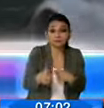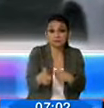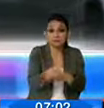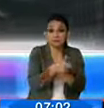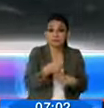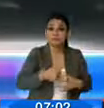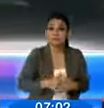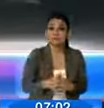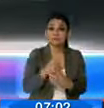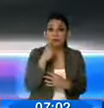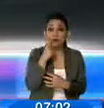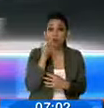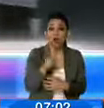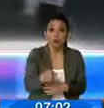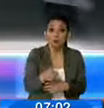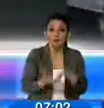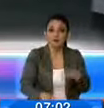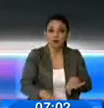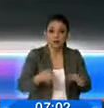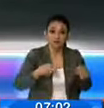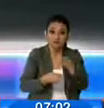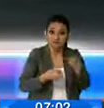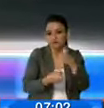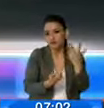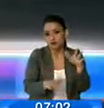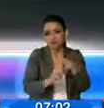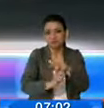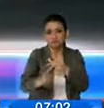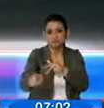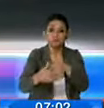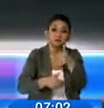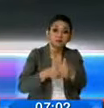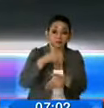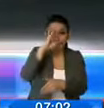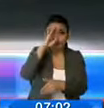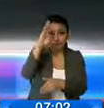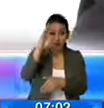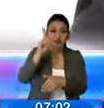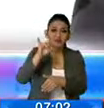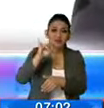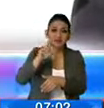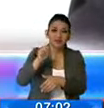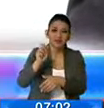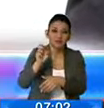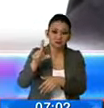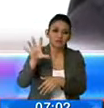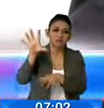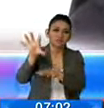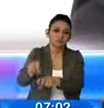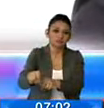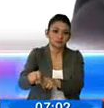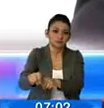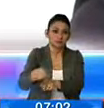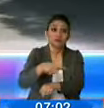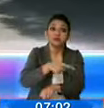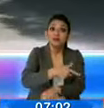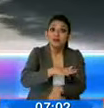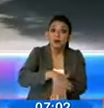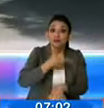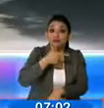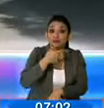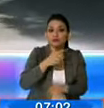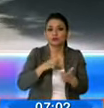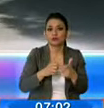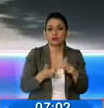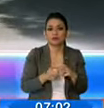El presunto agresor, luego del hecho, huyó del lugar. Horas después fue ubicado por agentes de la DINASED. Por el trago es lo que hay ese problema. Una